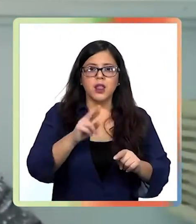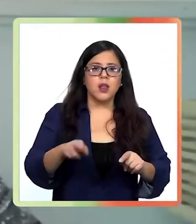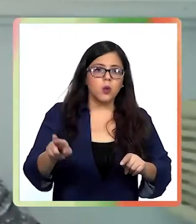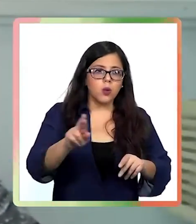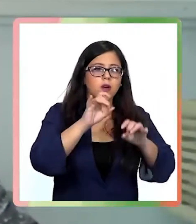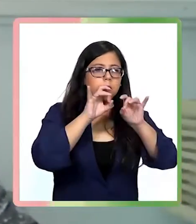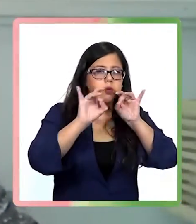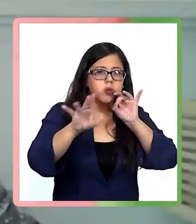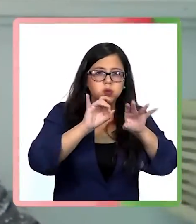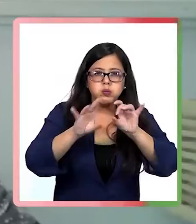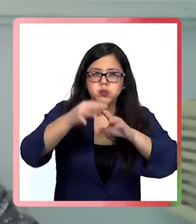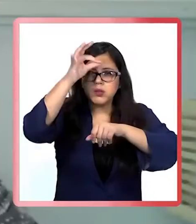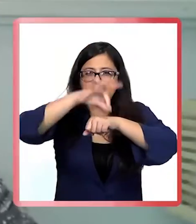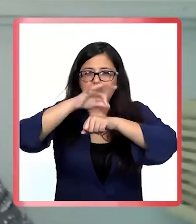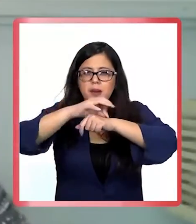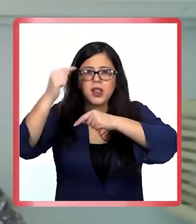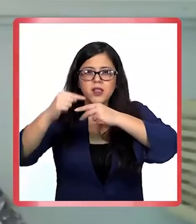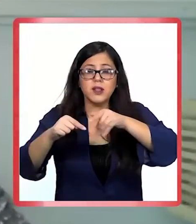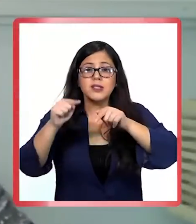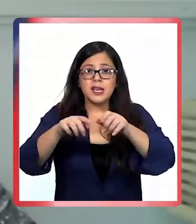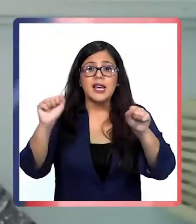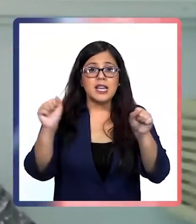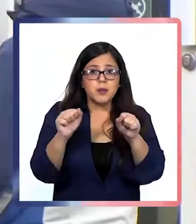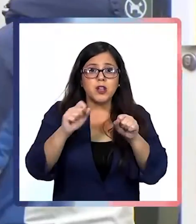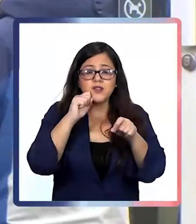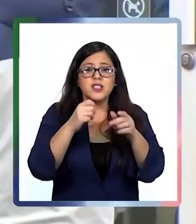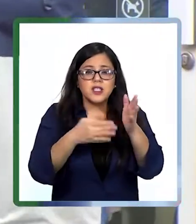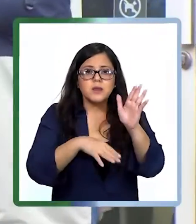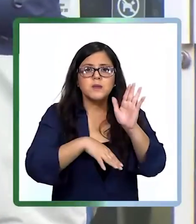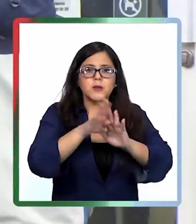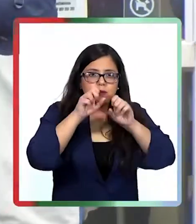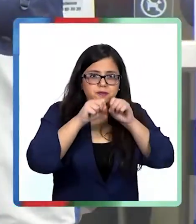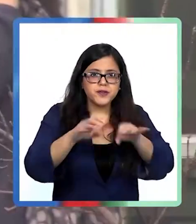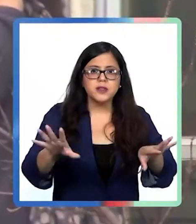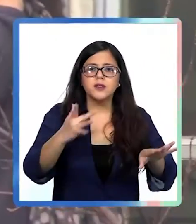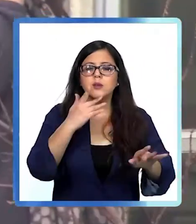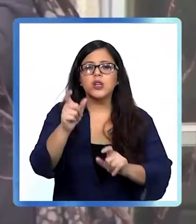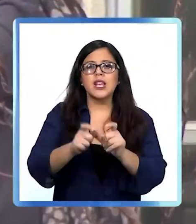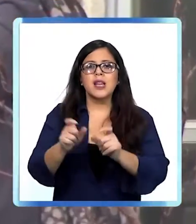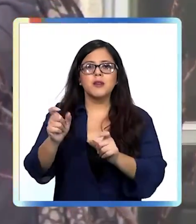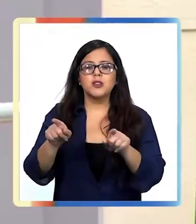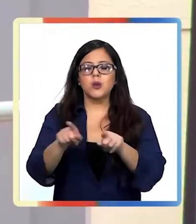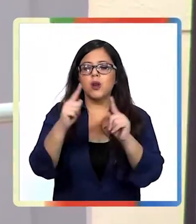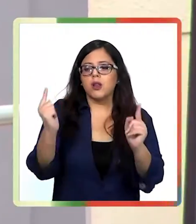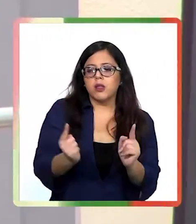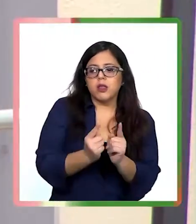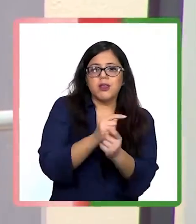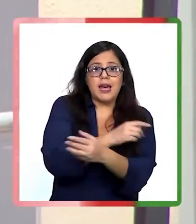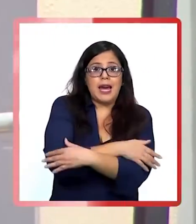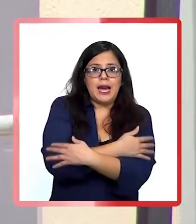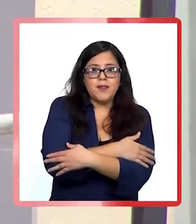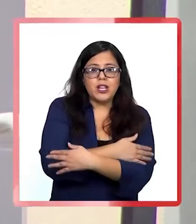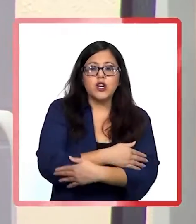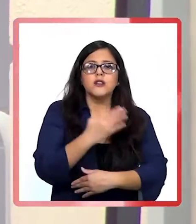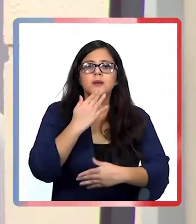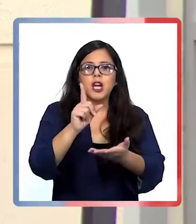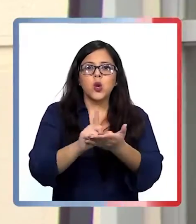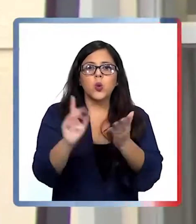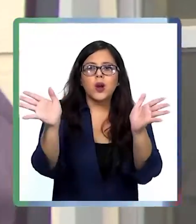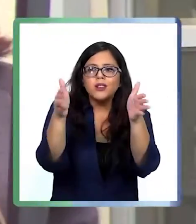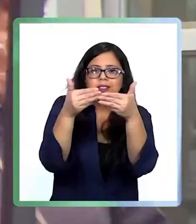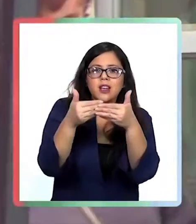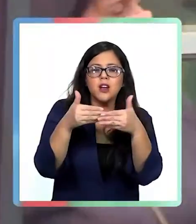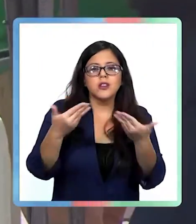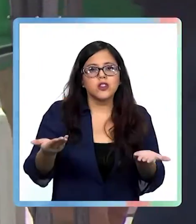empezar a la transmisión nuevamente. Y el invierno favorece la transmisión porque las personas tendemos a estar más juntas, porque hace